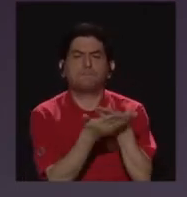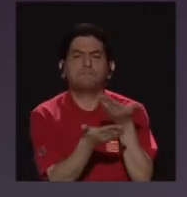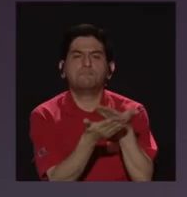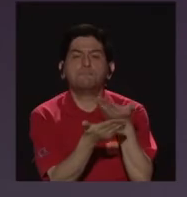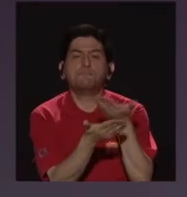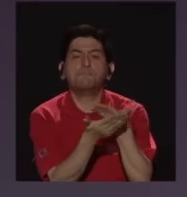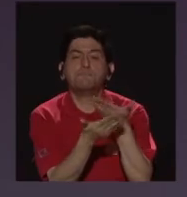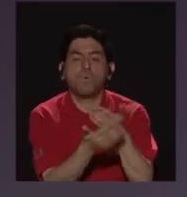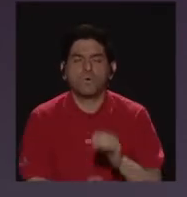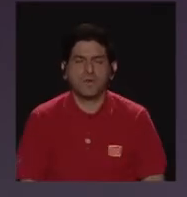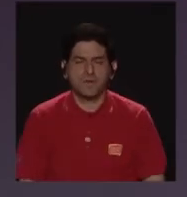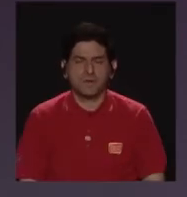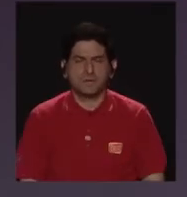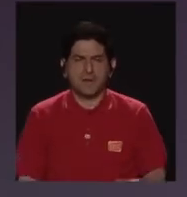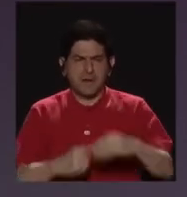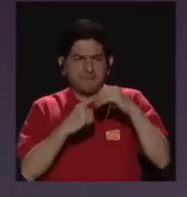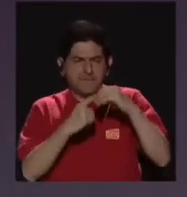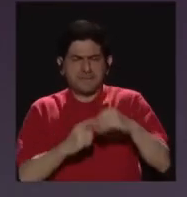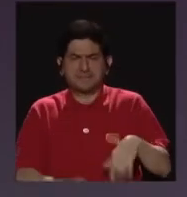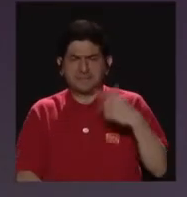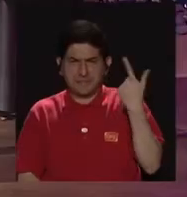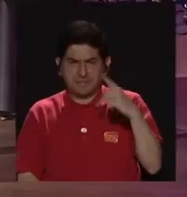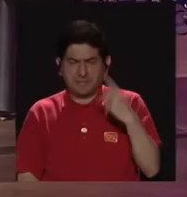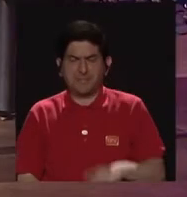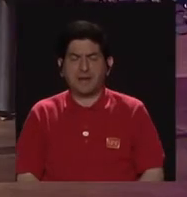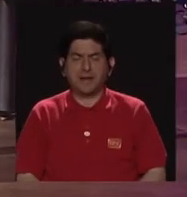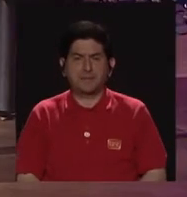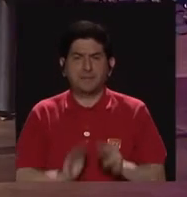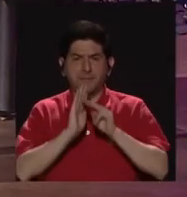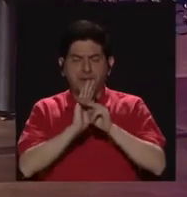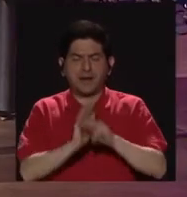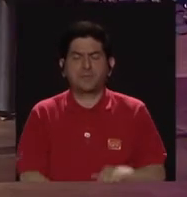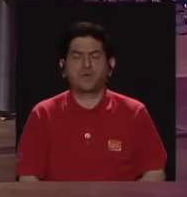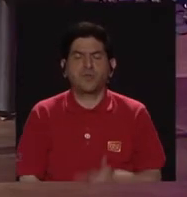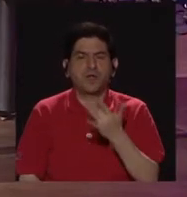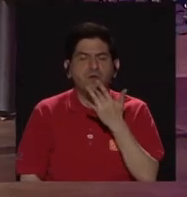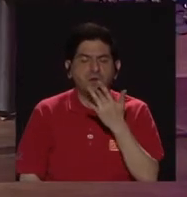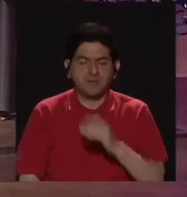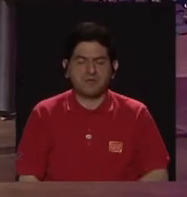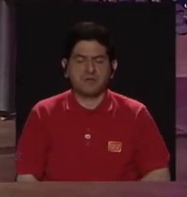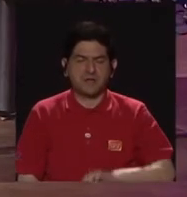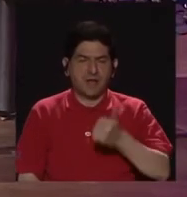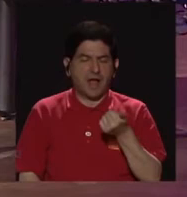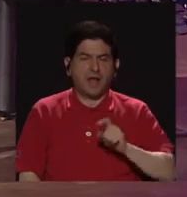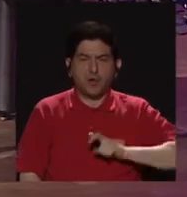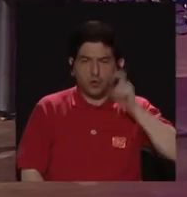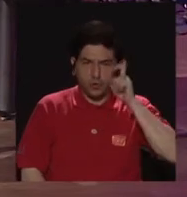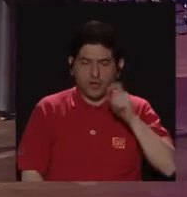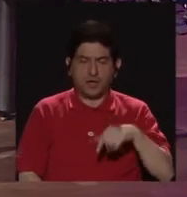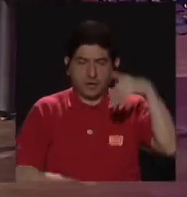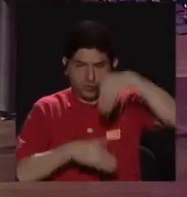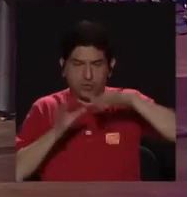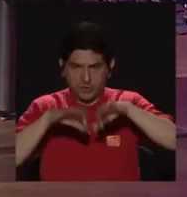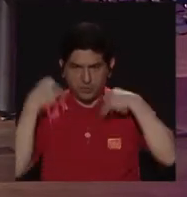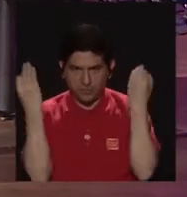de que la mayor amenaza que representamos para el modelo heterosexual centro sexista de familia es